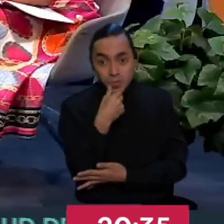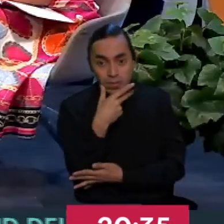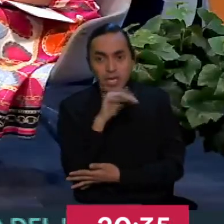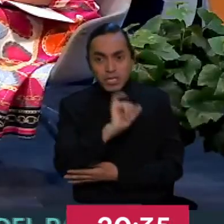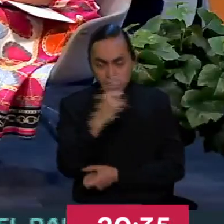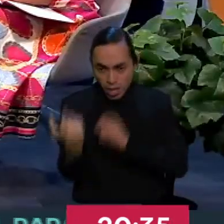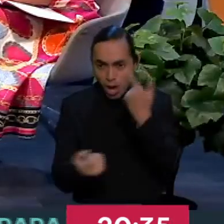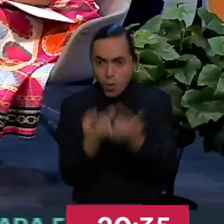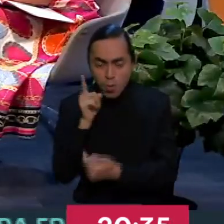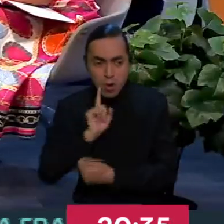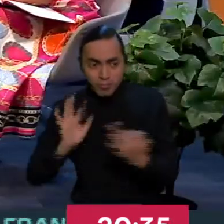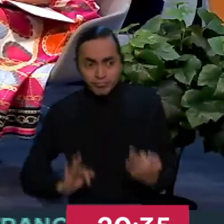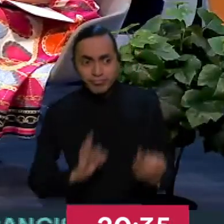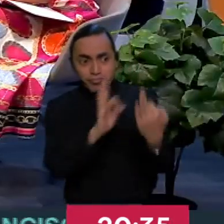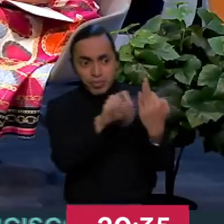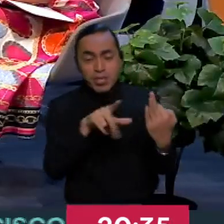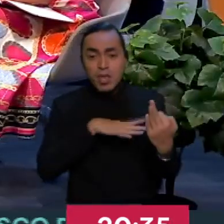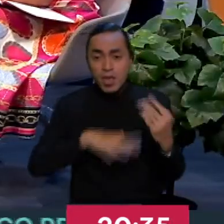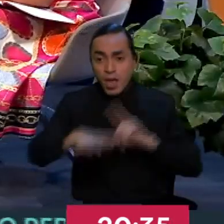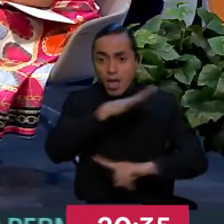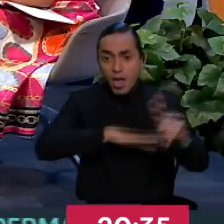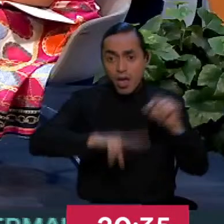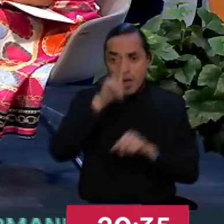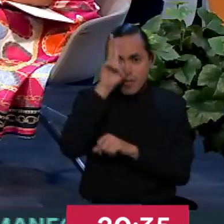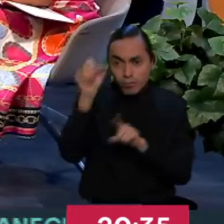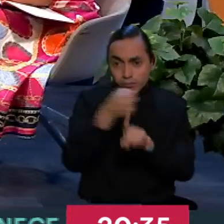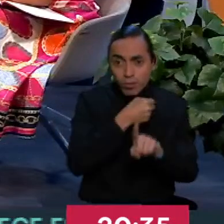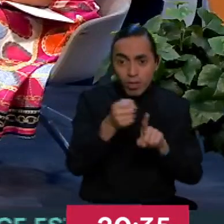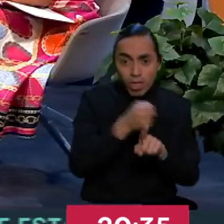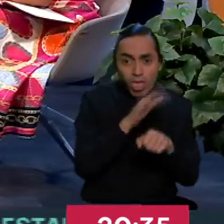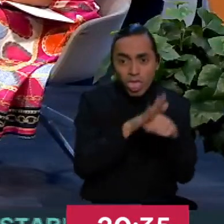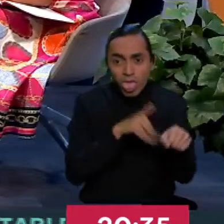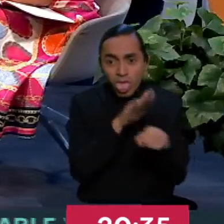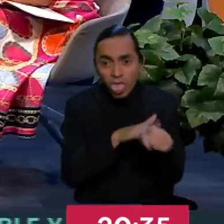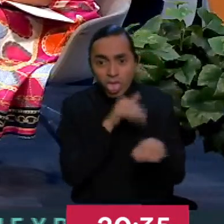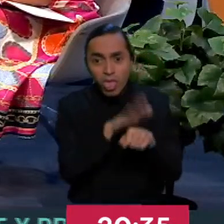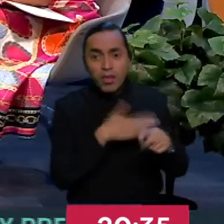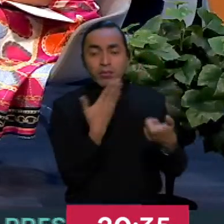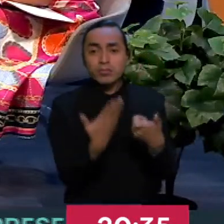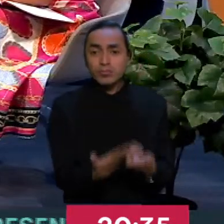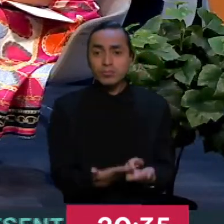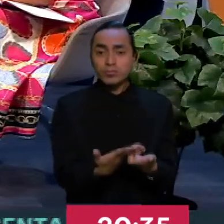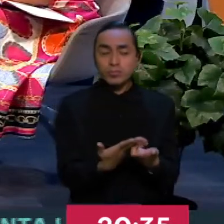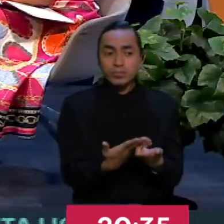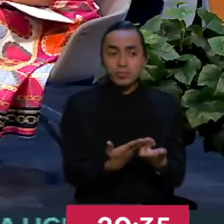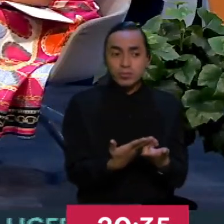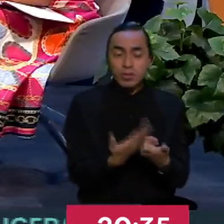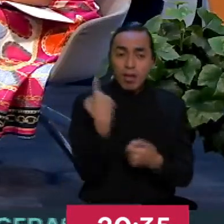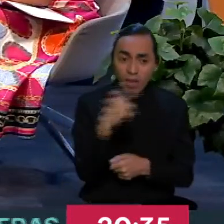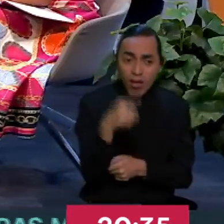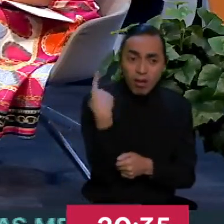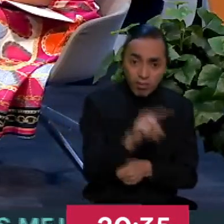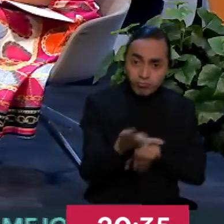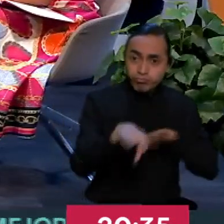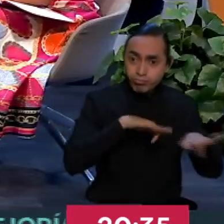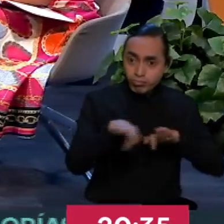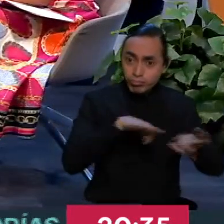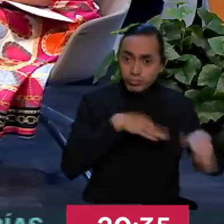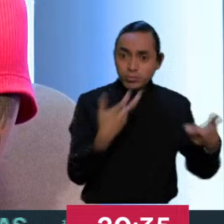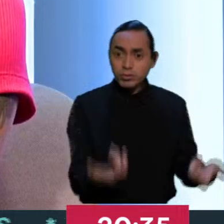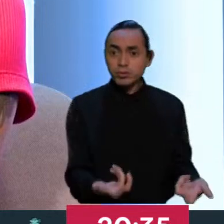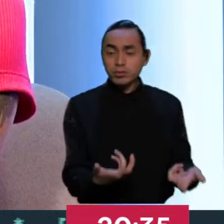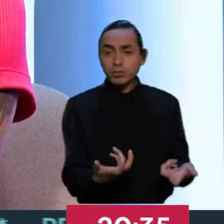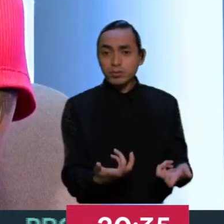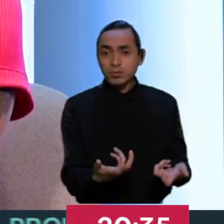también se enfrentan a un conjunto de violencias, desde el acoso sexual, desde el acoso laboral, desde que infravaloren,